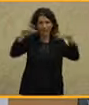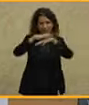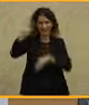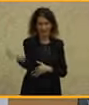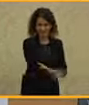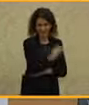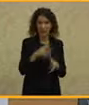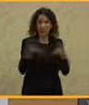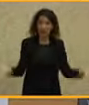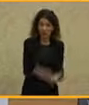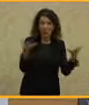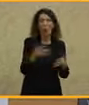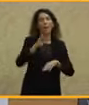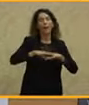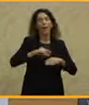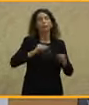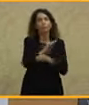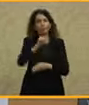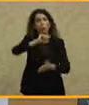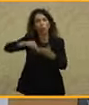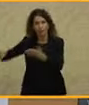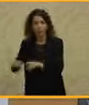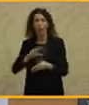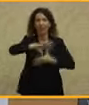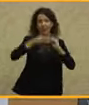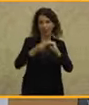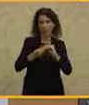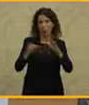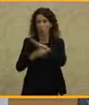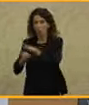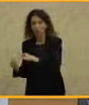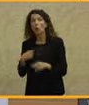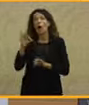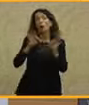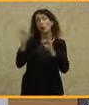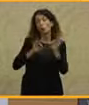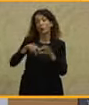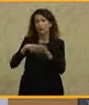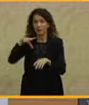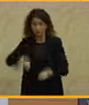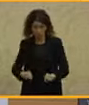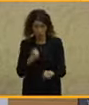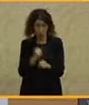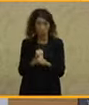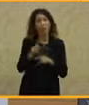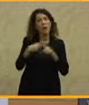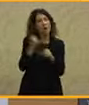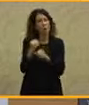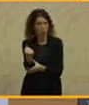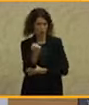y bonificaciones para la contratación y adaptación del puesto, cuotas de reserva de empleo, empleo con apoyo, etc.